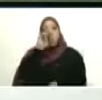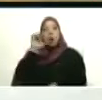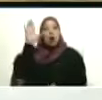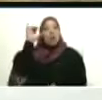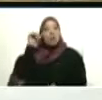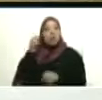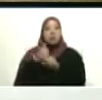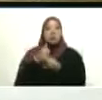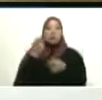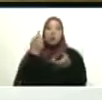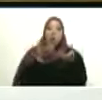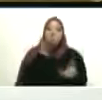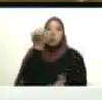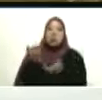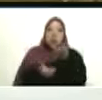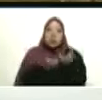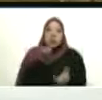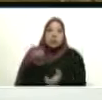sala, cocina, comedor.